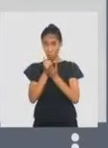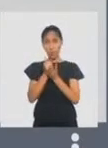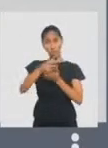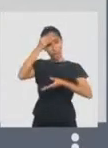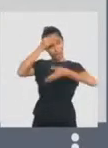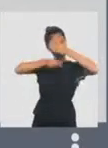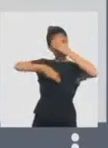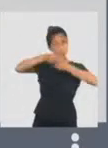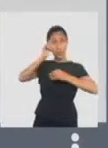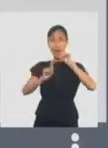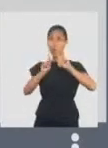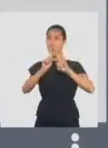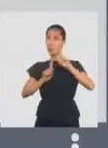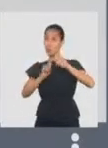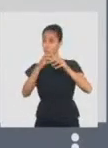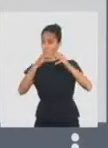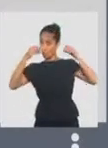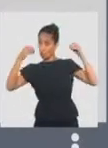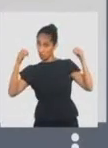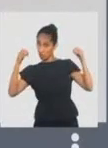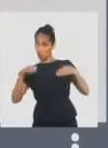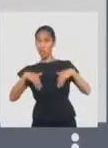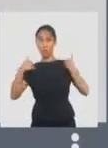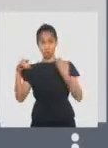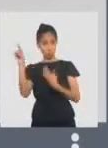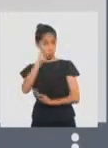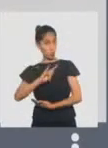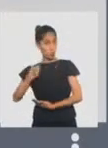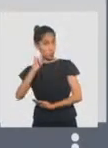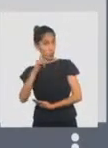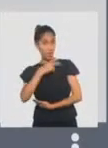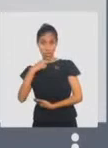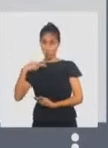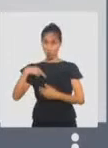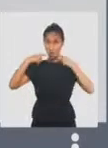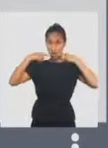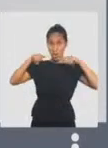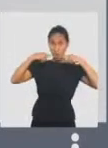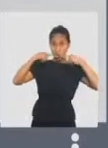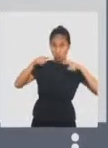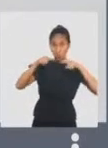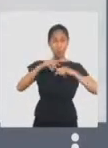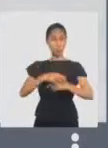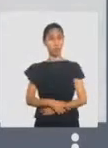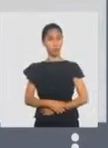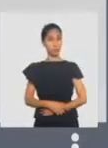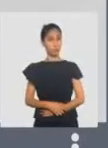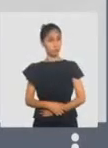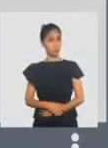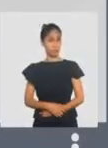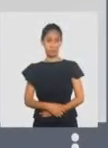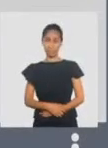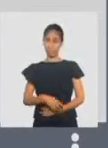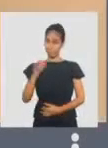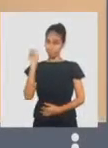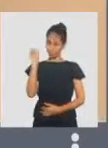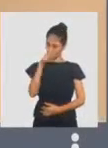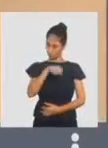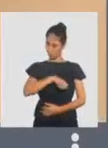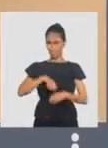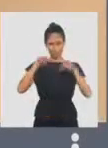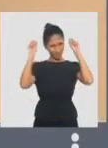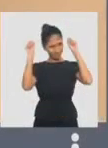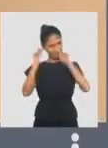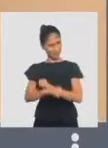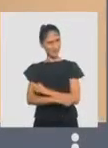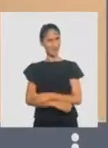aprender algunas de las frases en inglés que podríamos utilizar en nuestro anuncio publicitario?